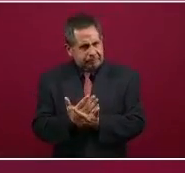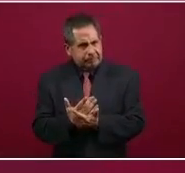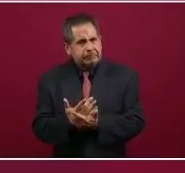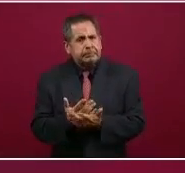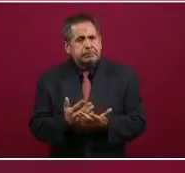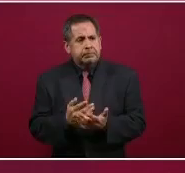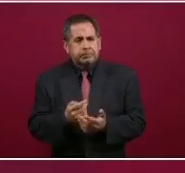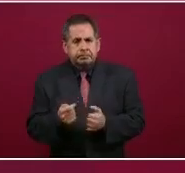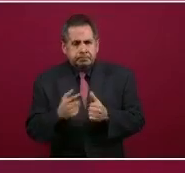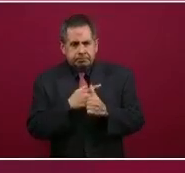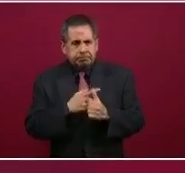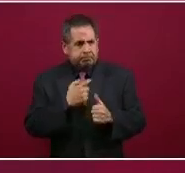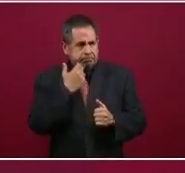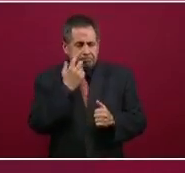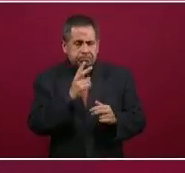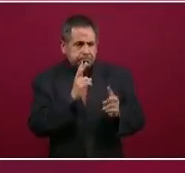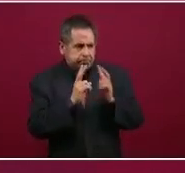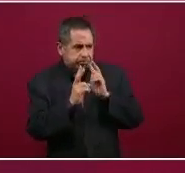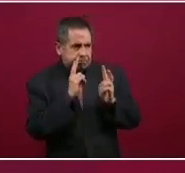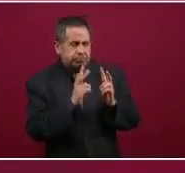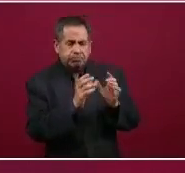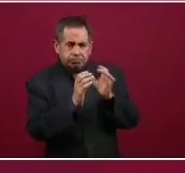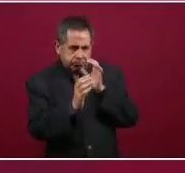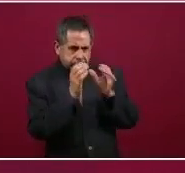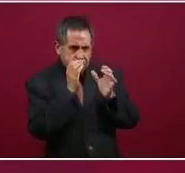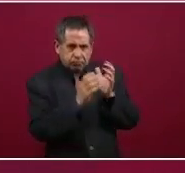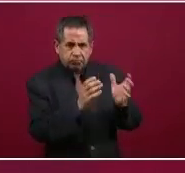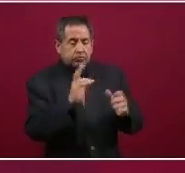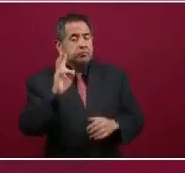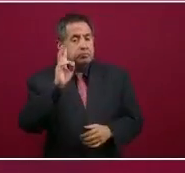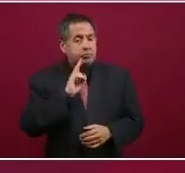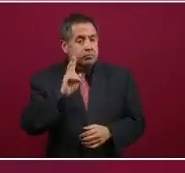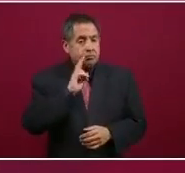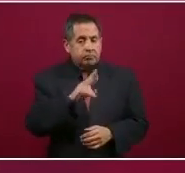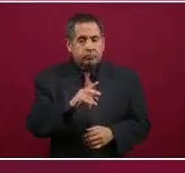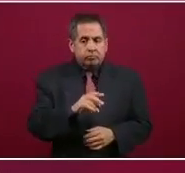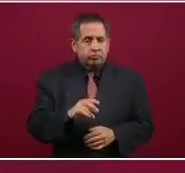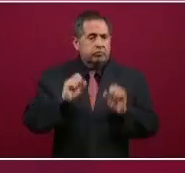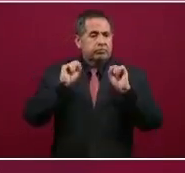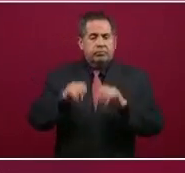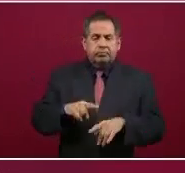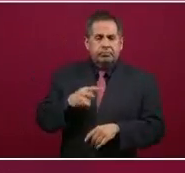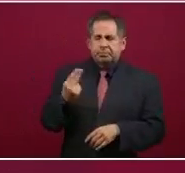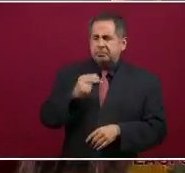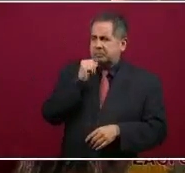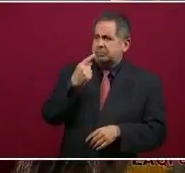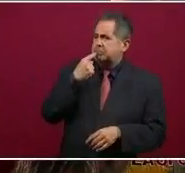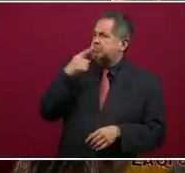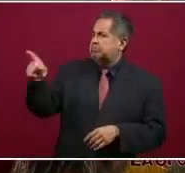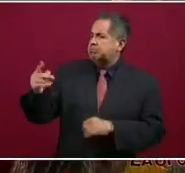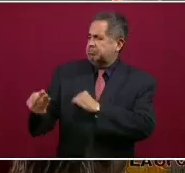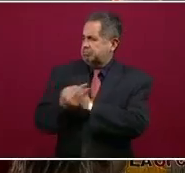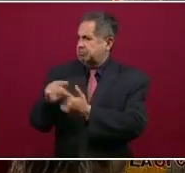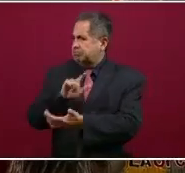que haya diálogo y que haya entendimiento y que se llegue a un acuerdo sin necesidad de